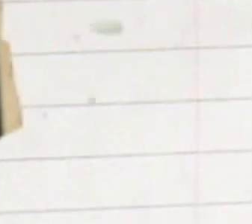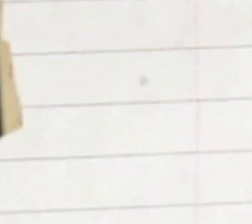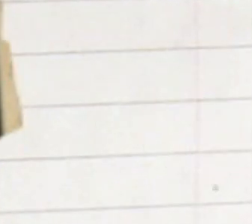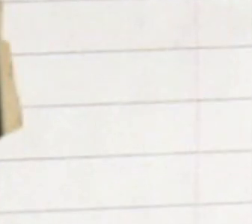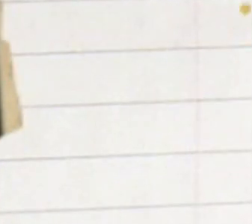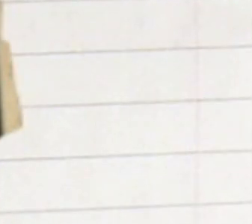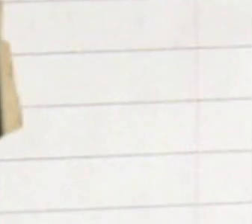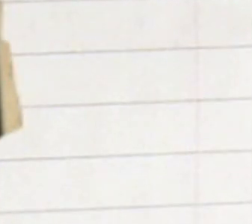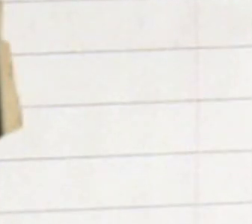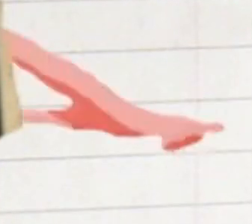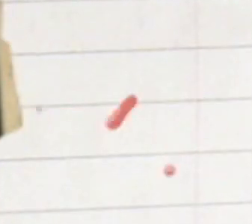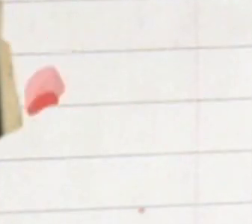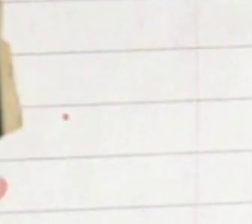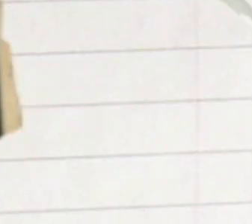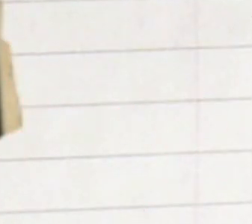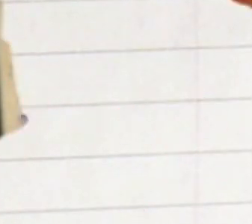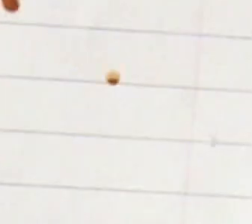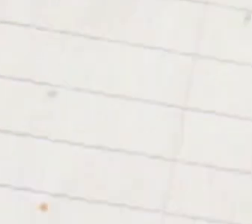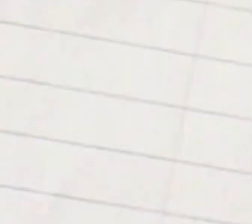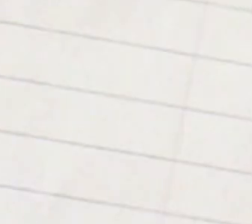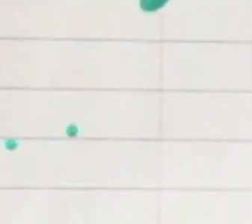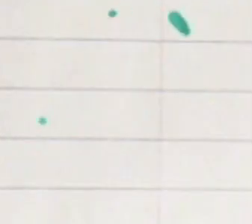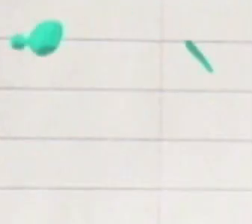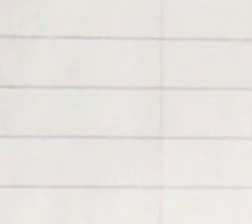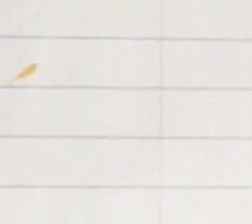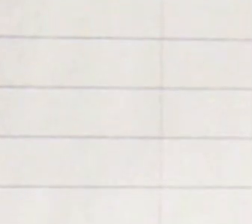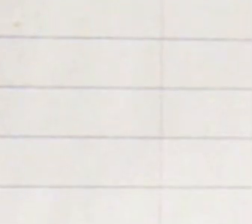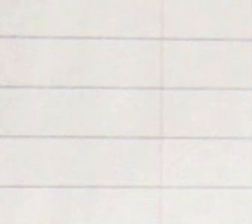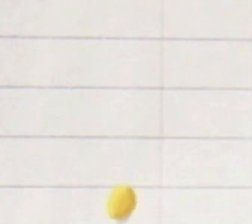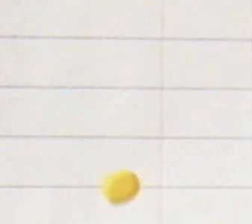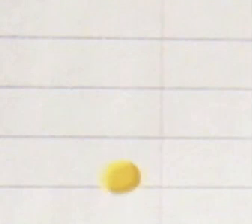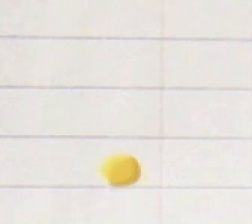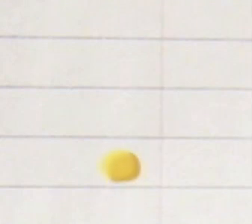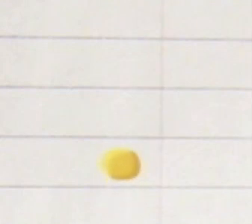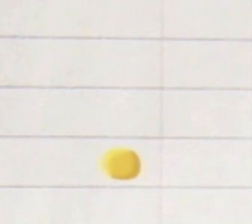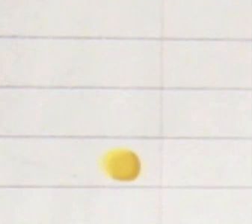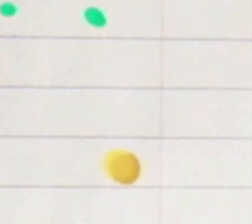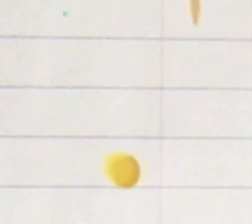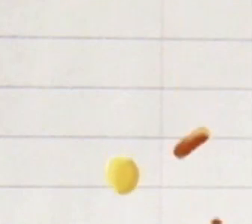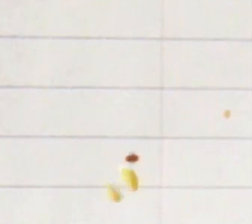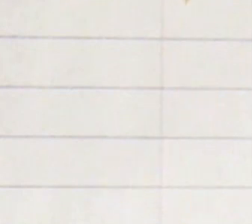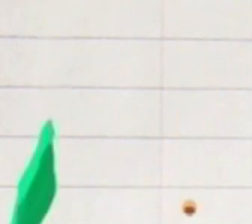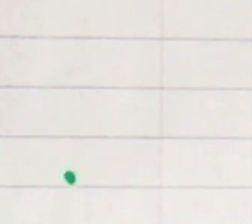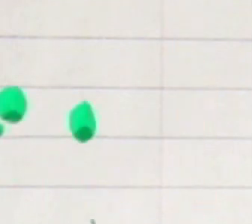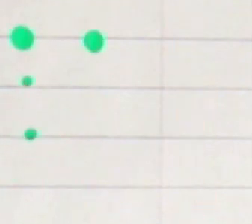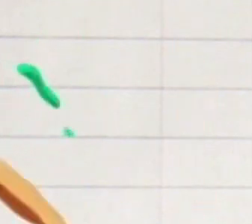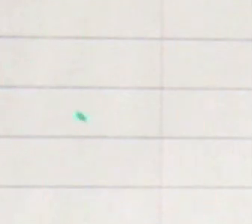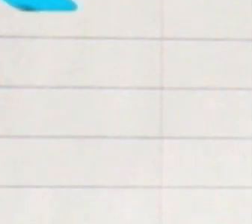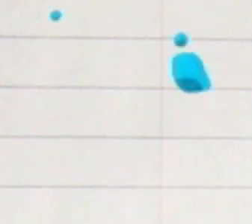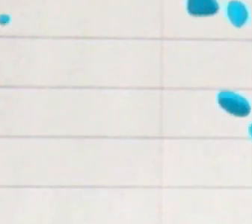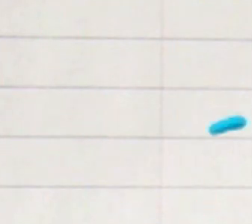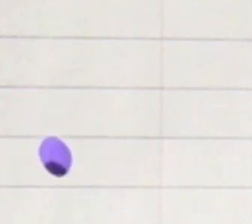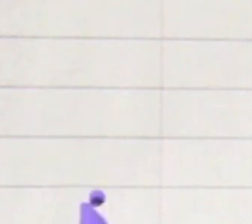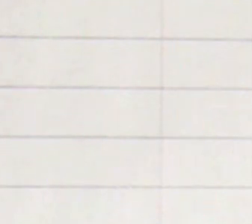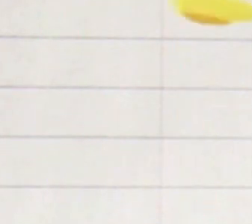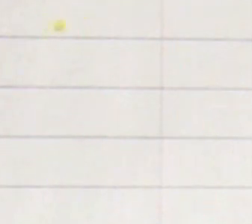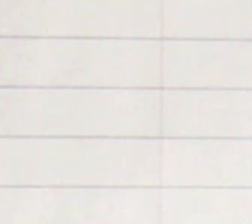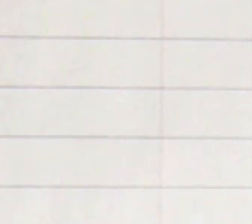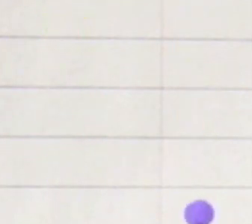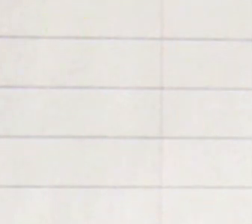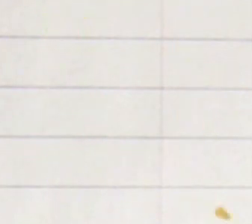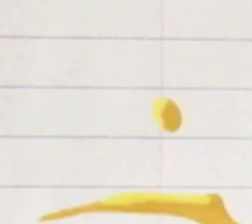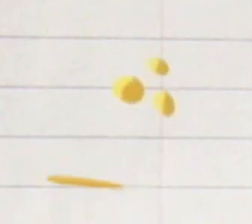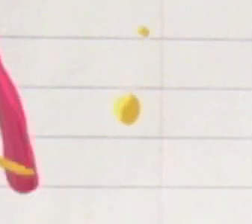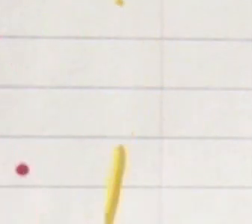el libro Abrazos de Matapalo, una novela escrita por Santiago Porras, que representa la vida en las haciendas